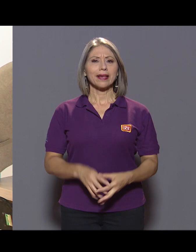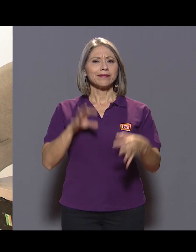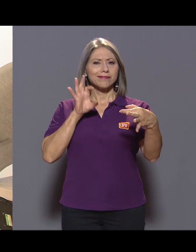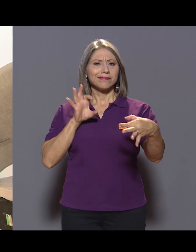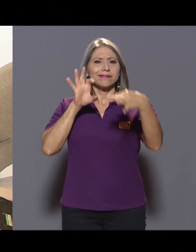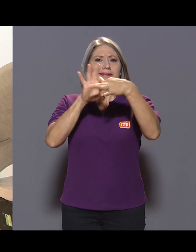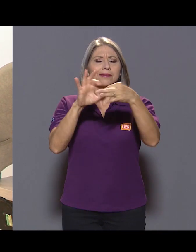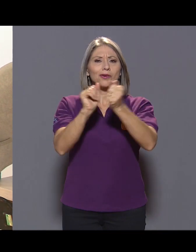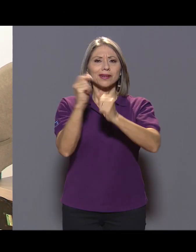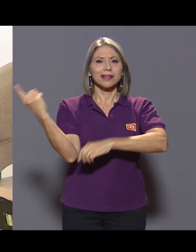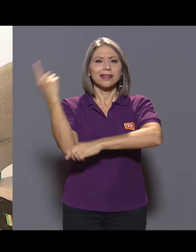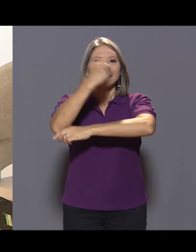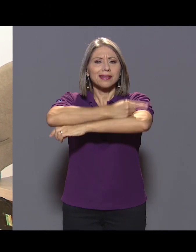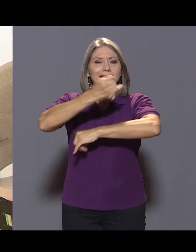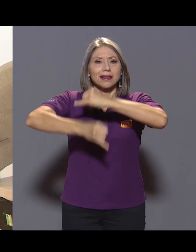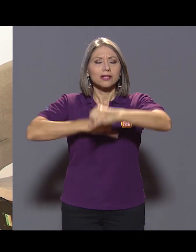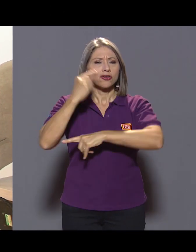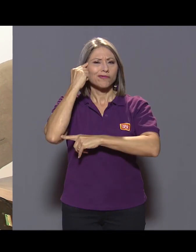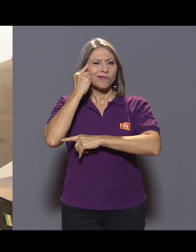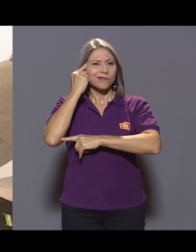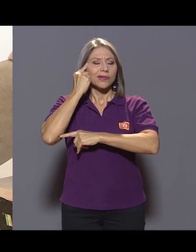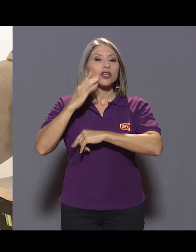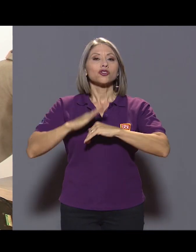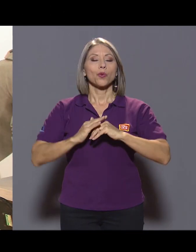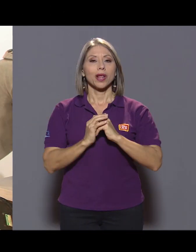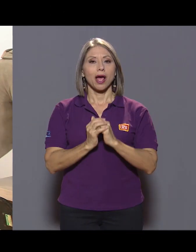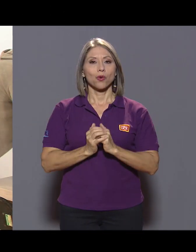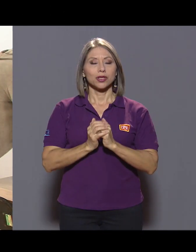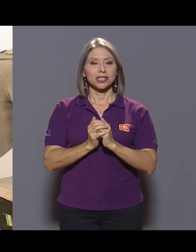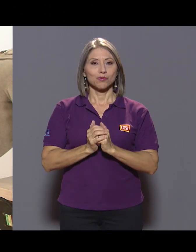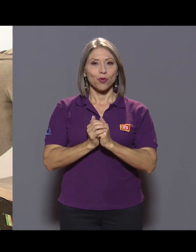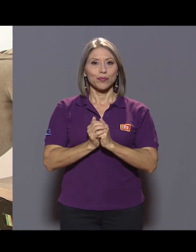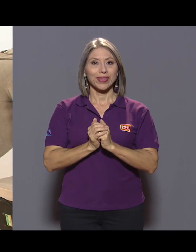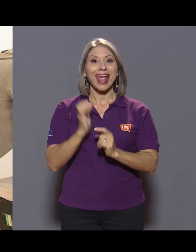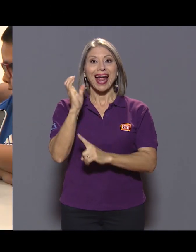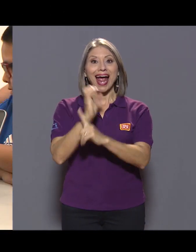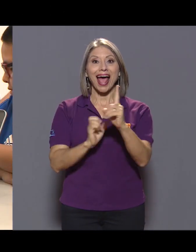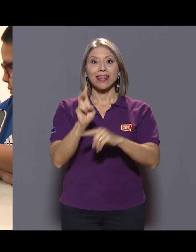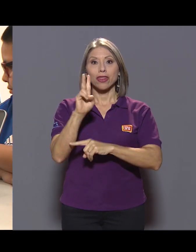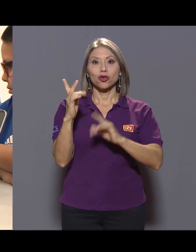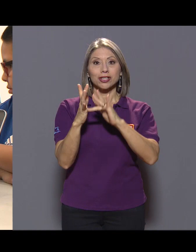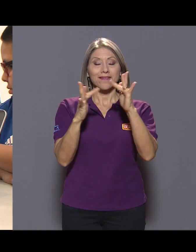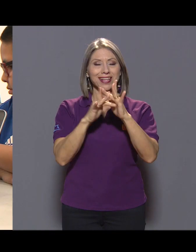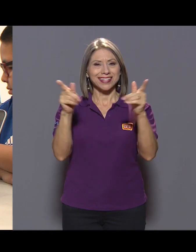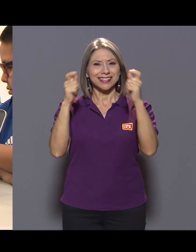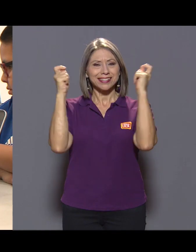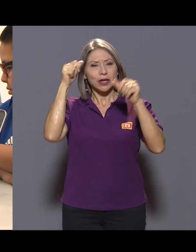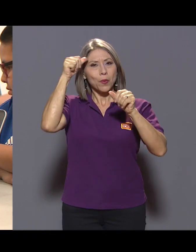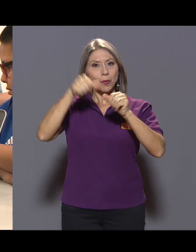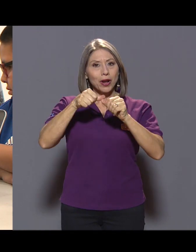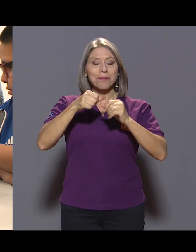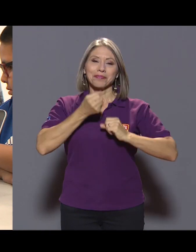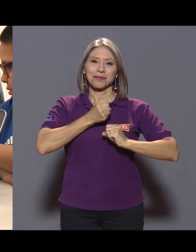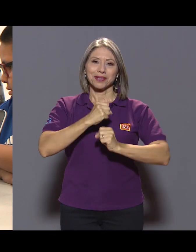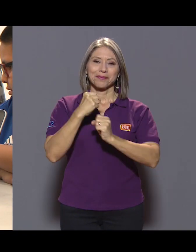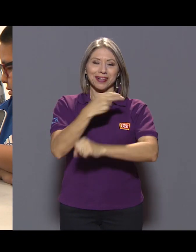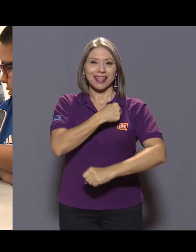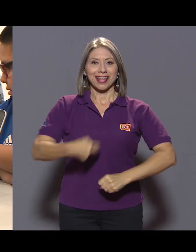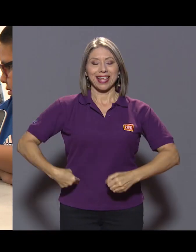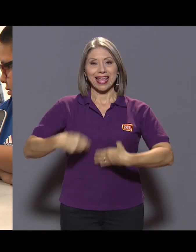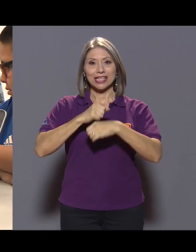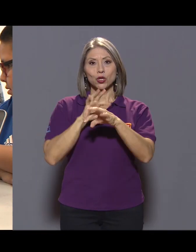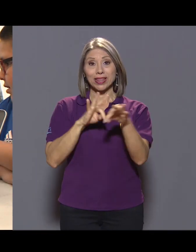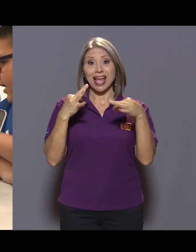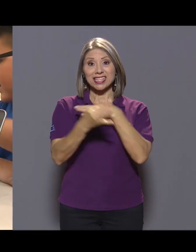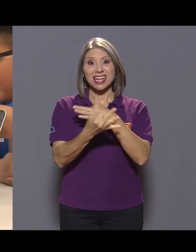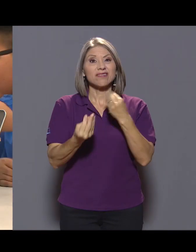En el marco del Día Internacional de Concienciación sobre el Autismo que se conmemora cada 2 de abril, la Municipalidad de Redia organizó un